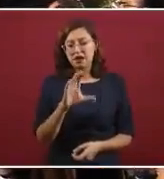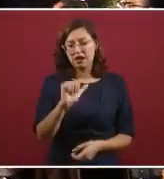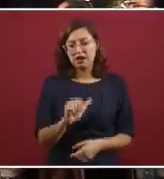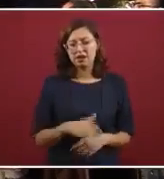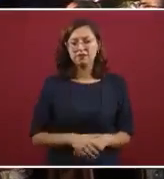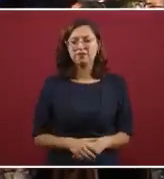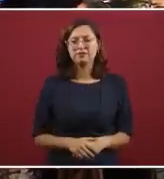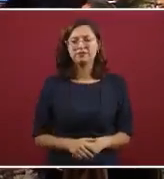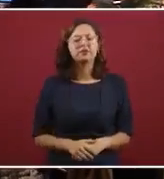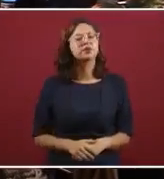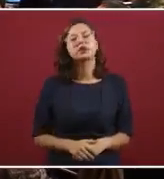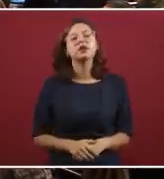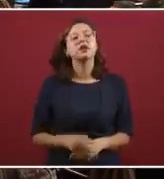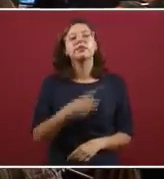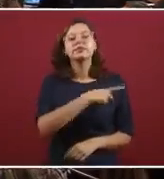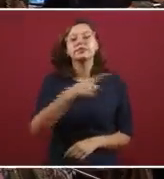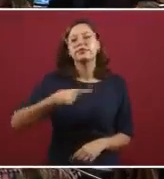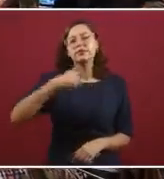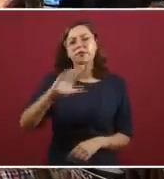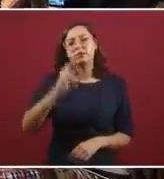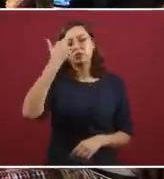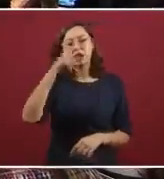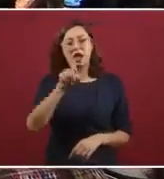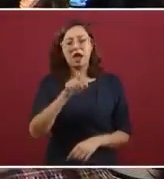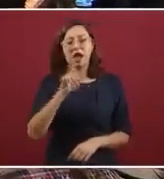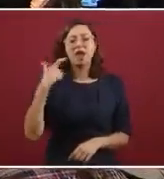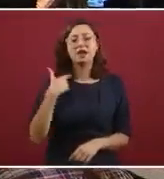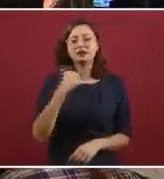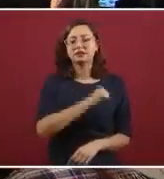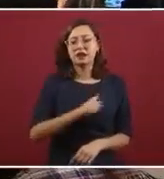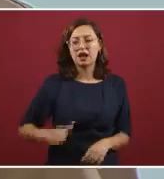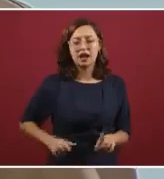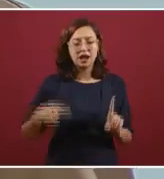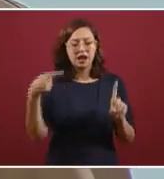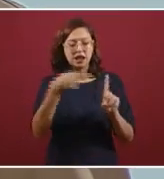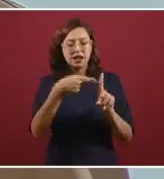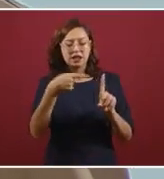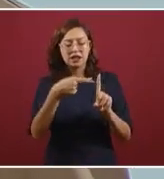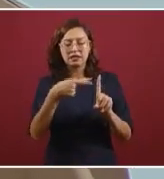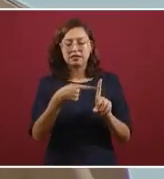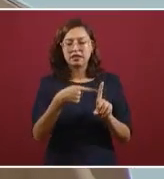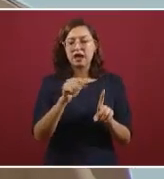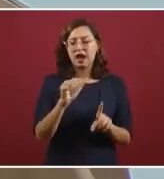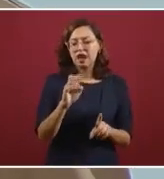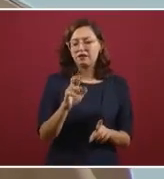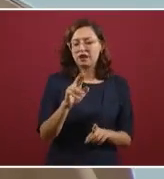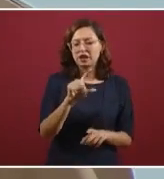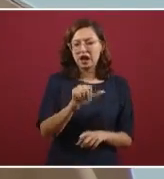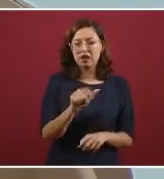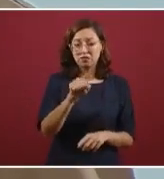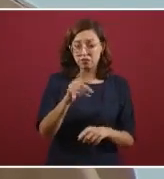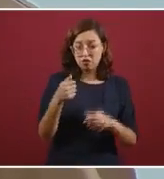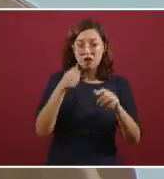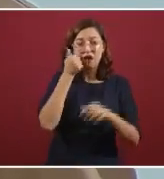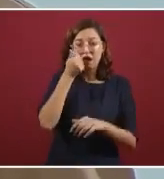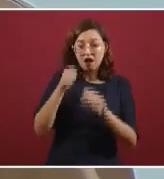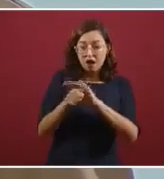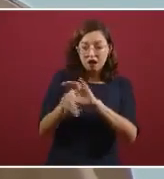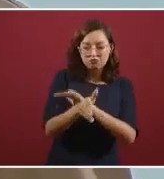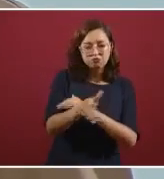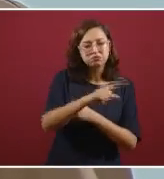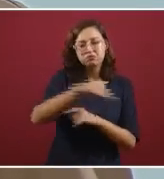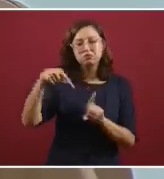el delito por el que está él detenido y procesado es fundamentalmente por el homicidio de Arturo Hernández Cardona, quien fuera